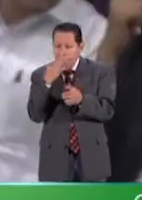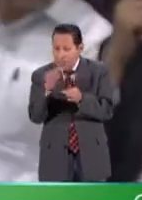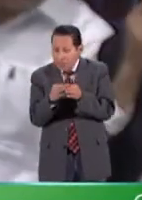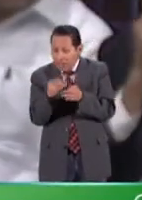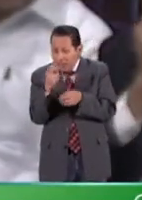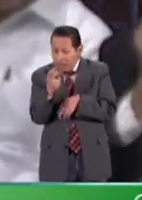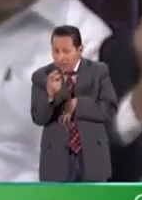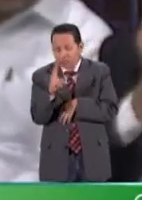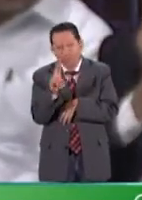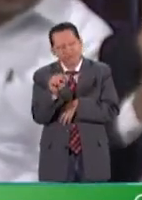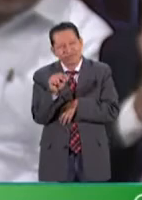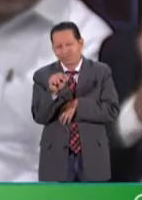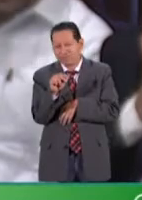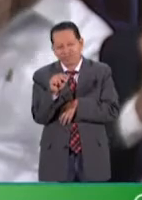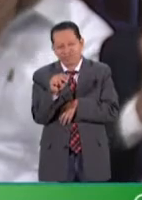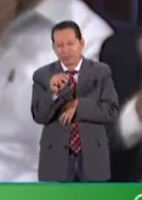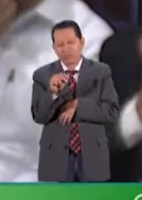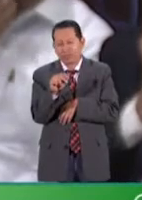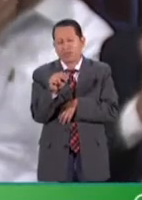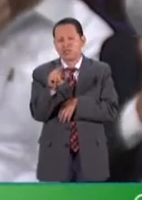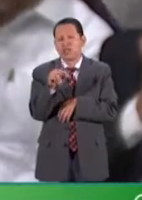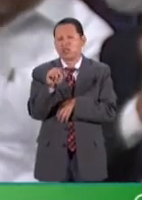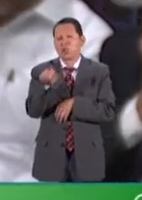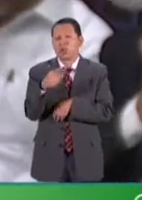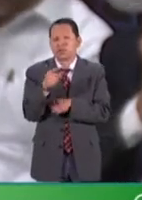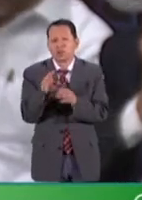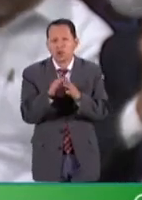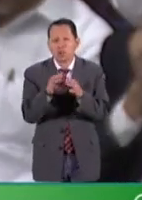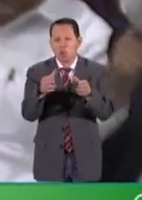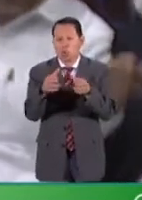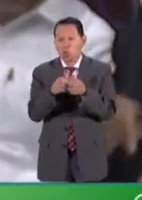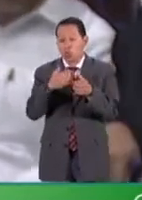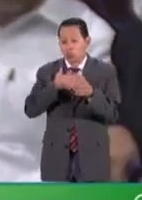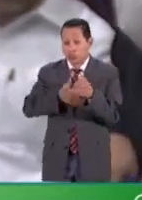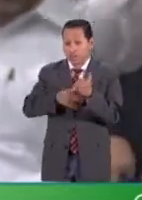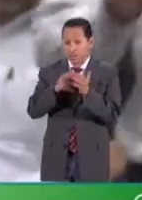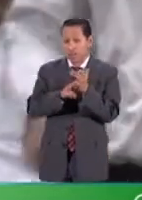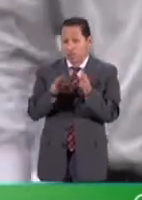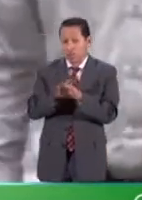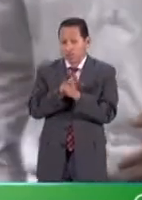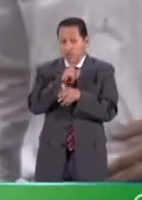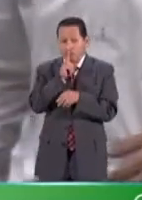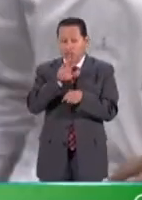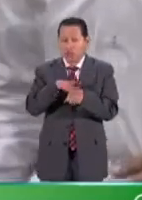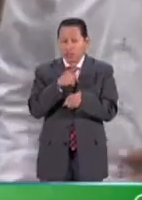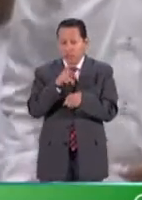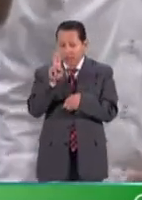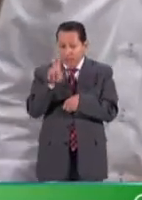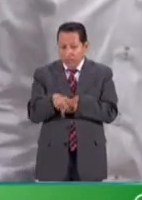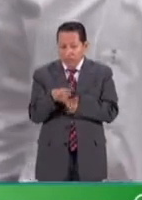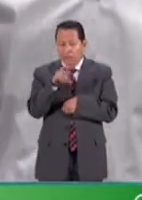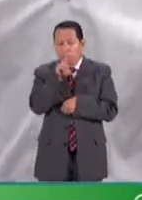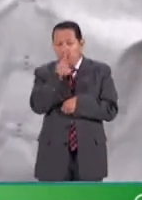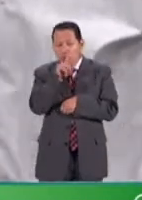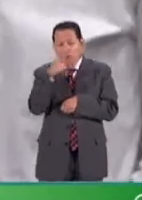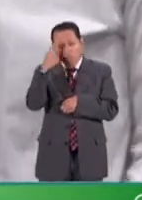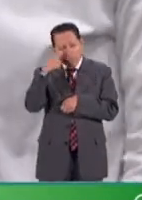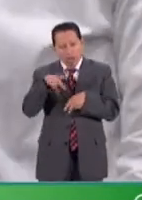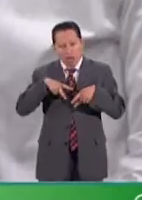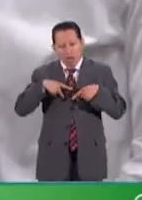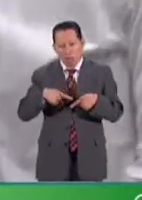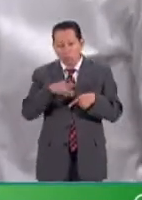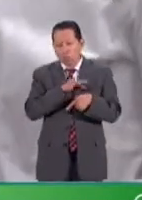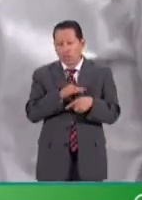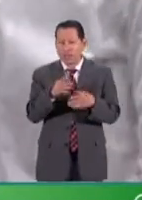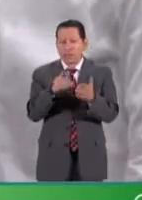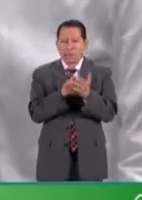eficiente. Y no es una reforma de justicia, porque si lo fuera, les preocuparía la vulnerabilidad en la que van a